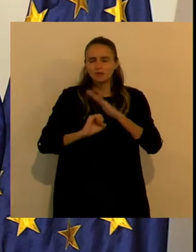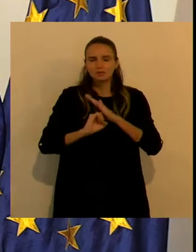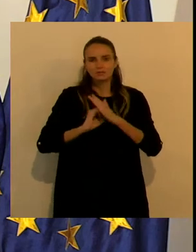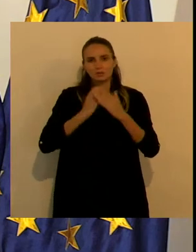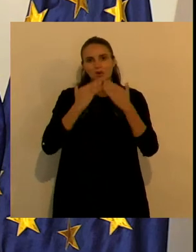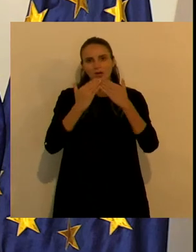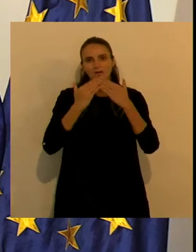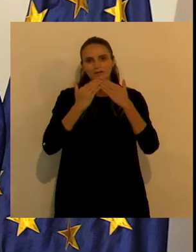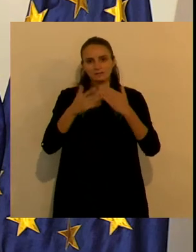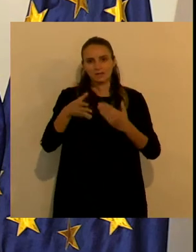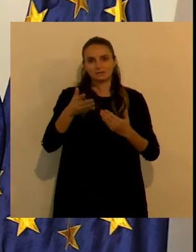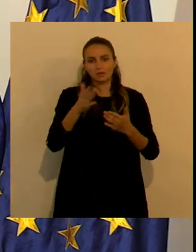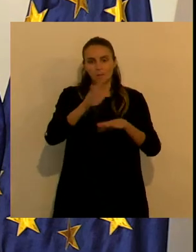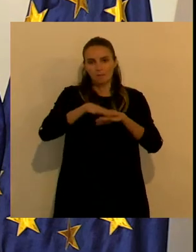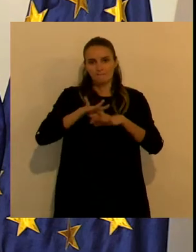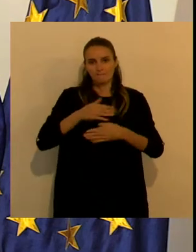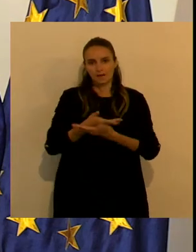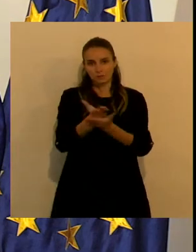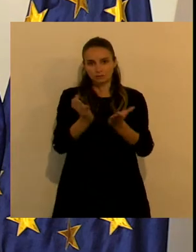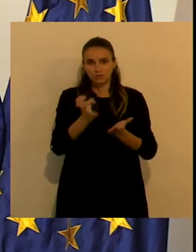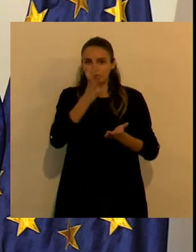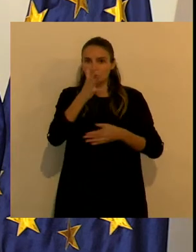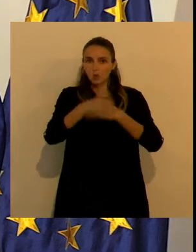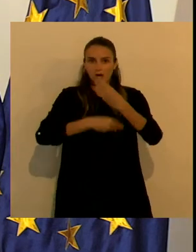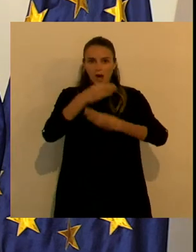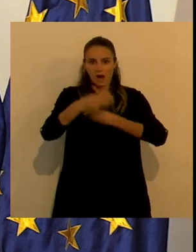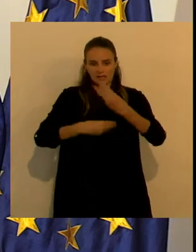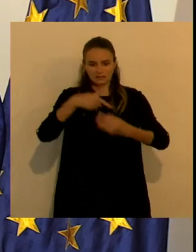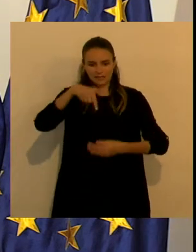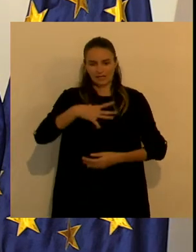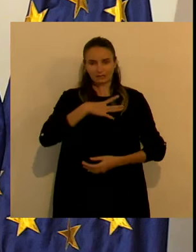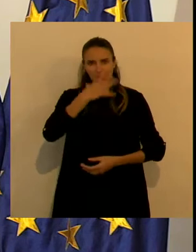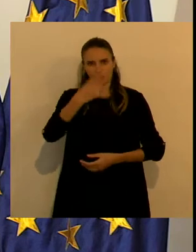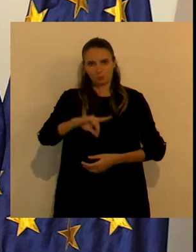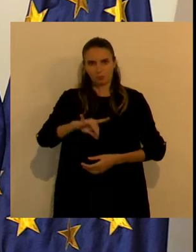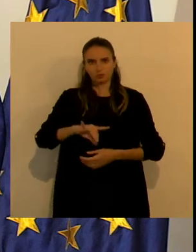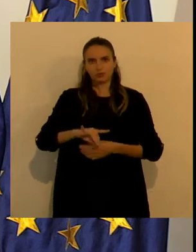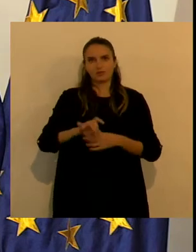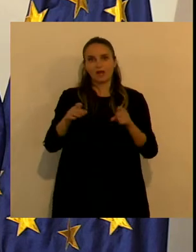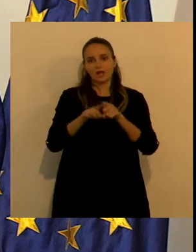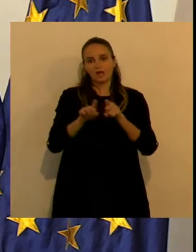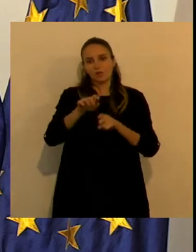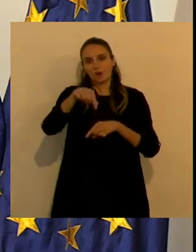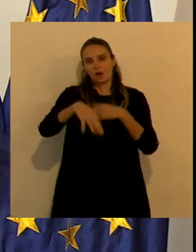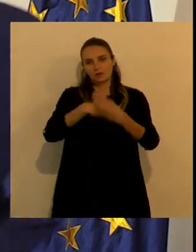hacer posible algo tan especial como lo que aquí estamos haciendo. Muchas gracias.